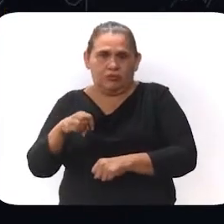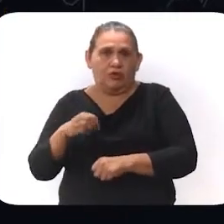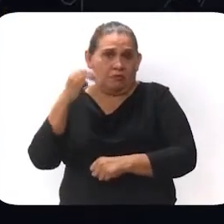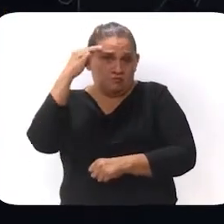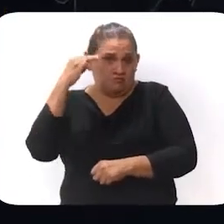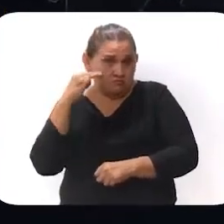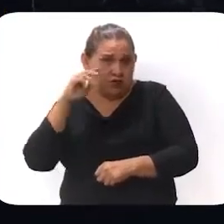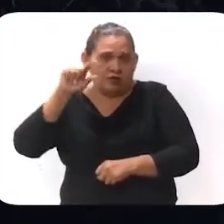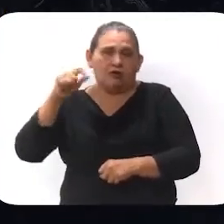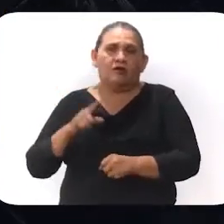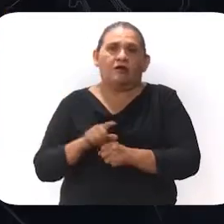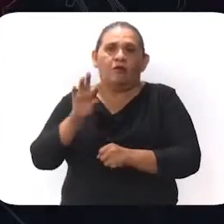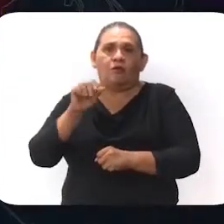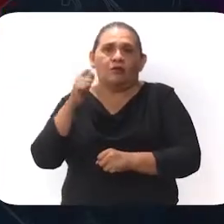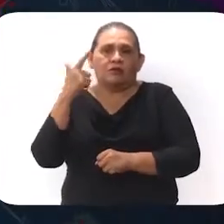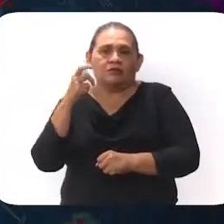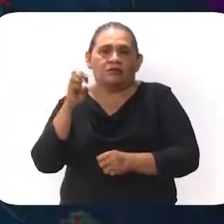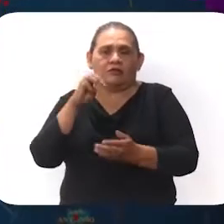han diagnosticado